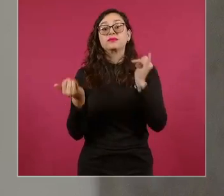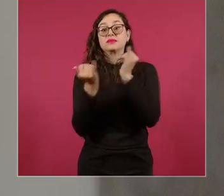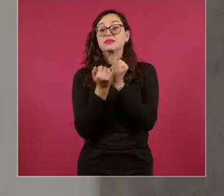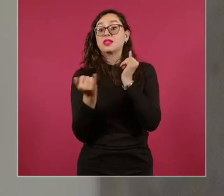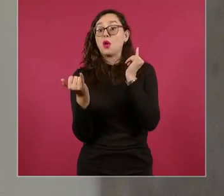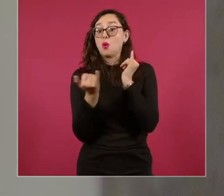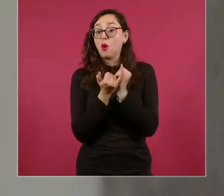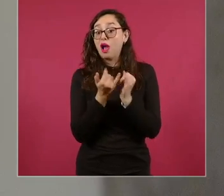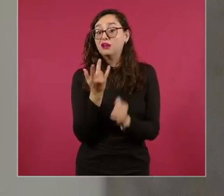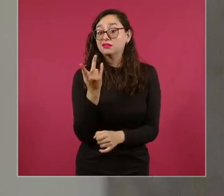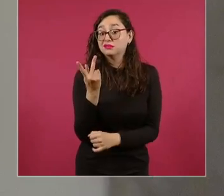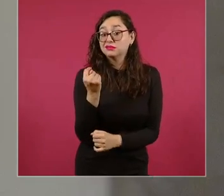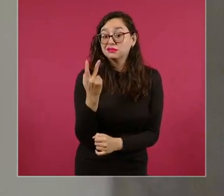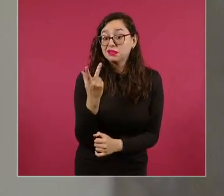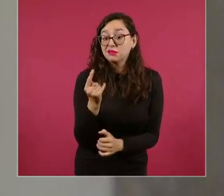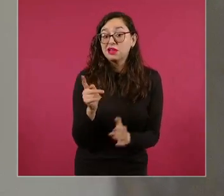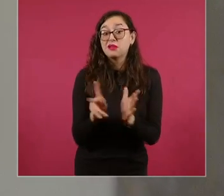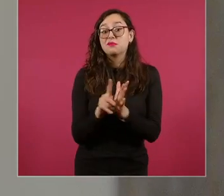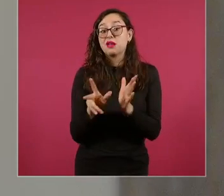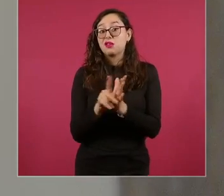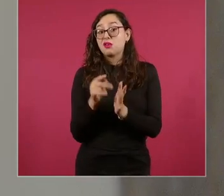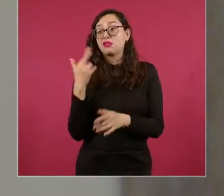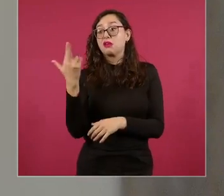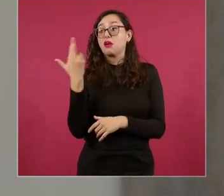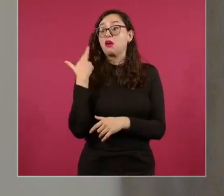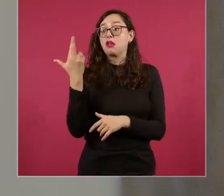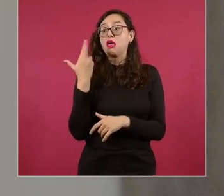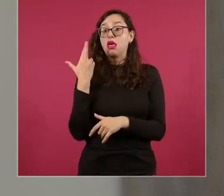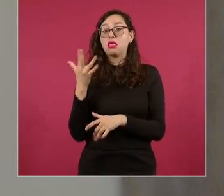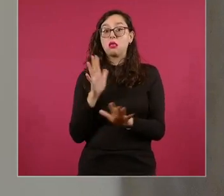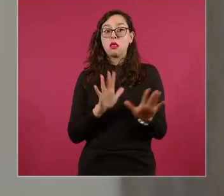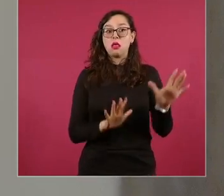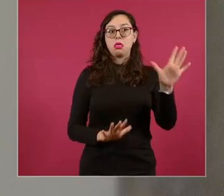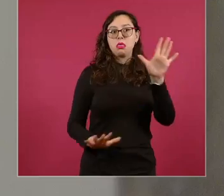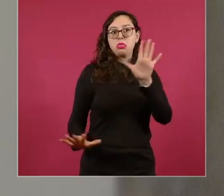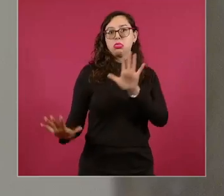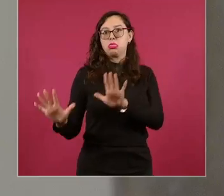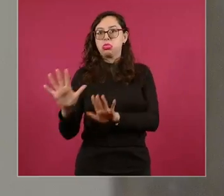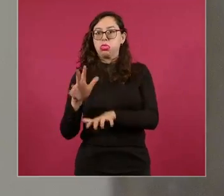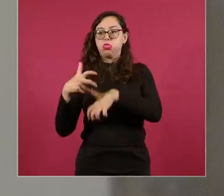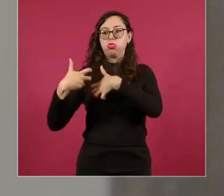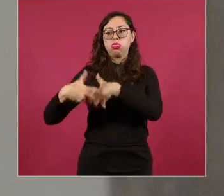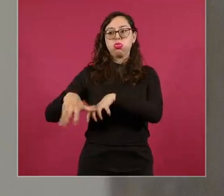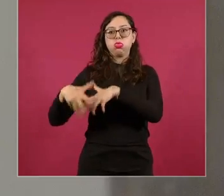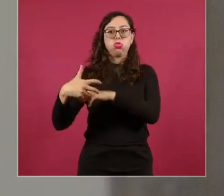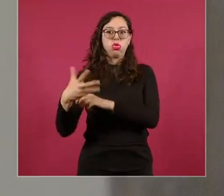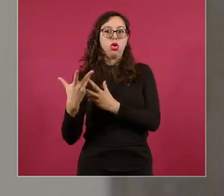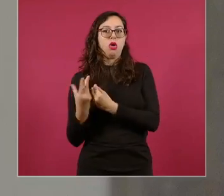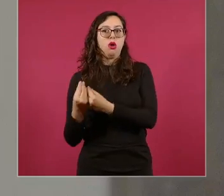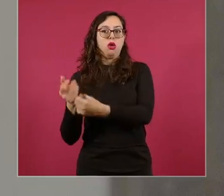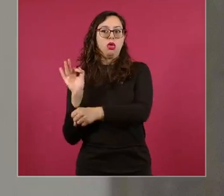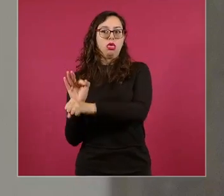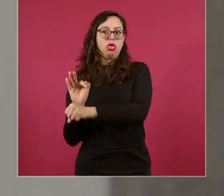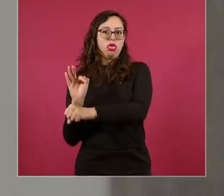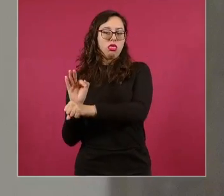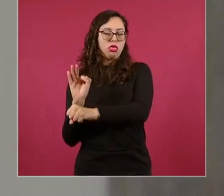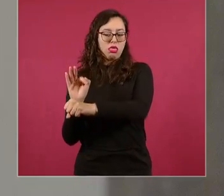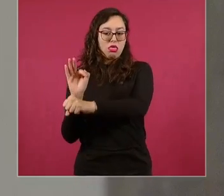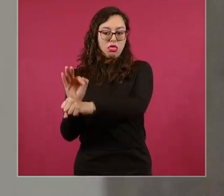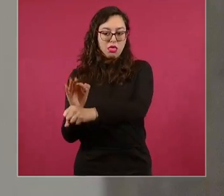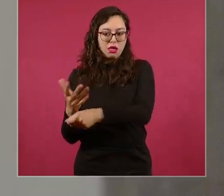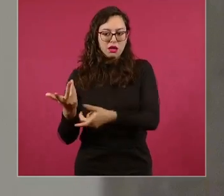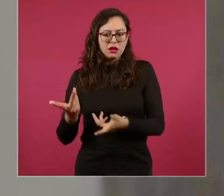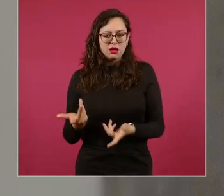importante de estos eventos de manifestaciones. En cuanto que hemos visto